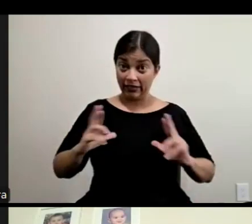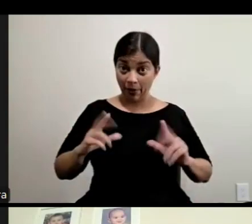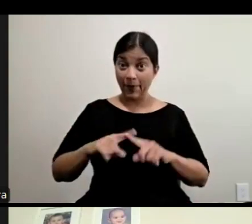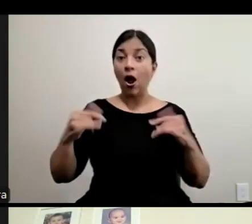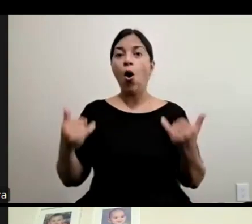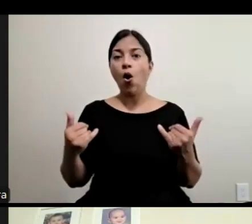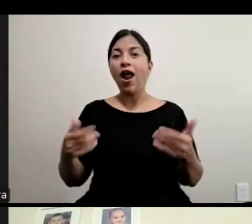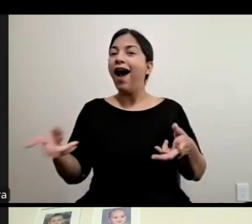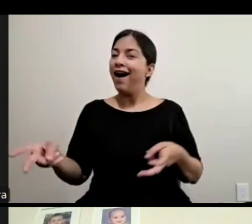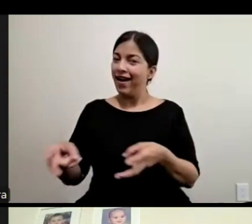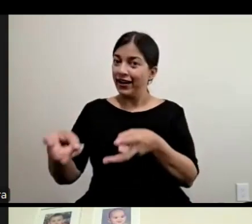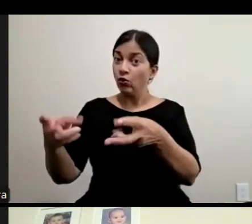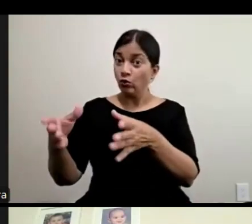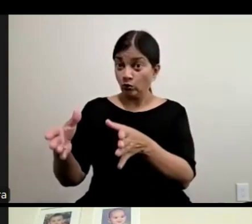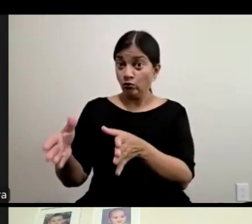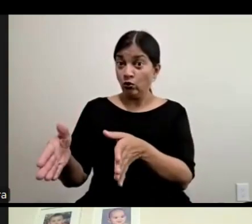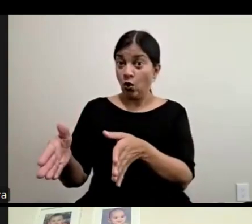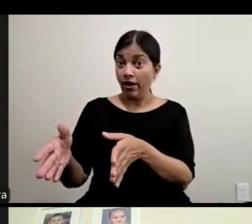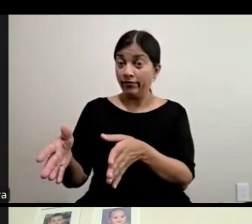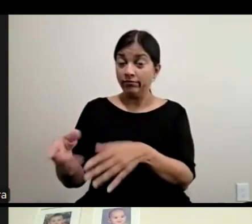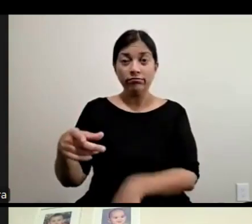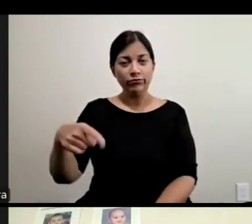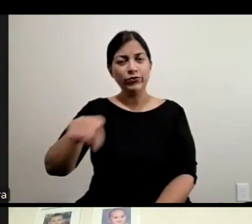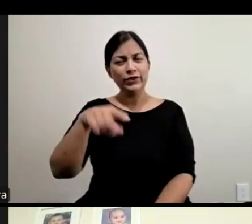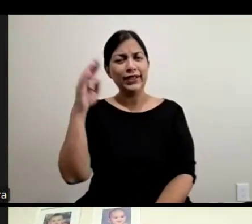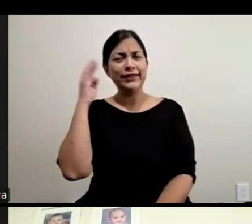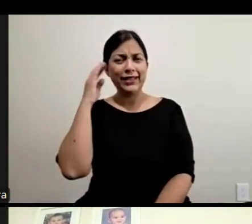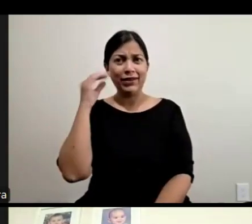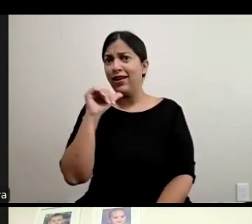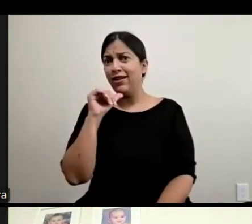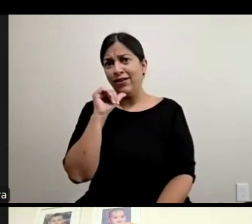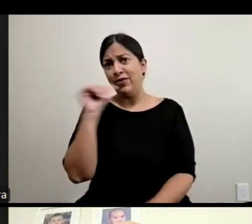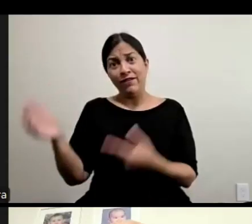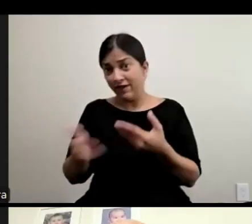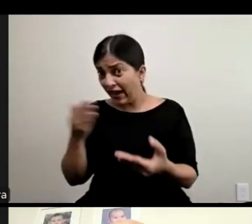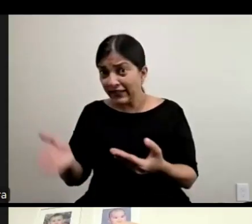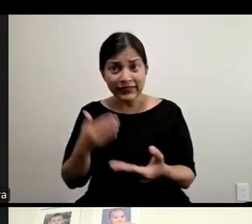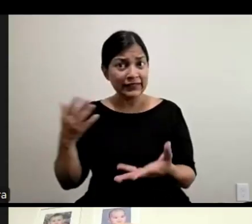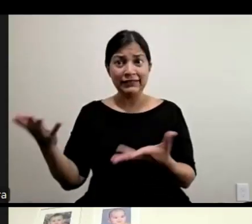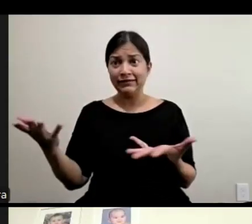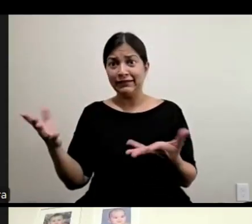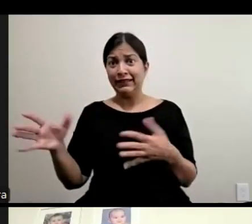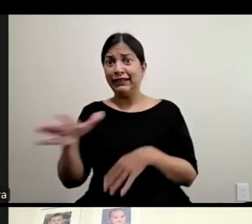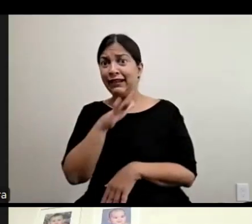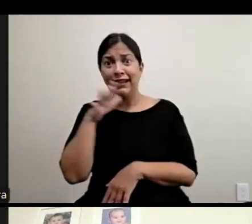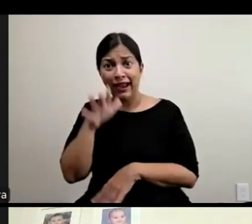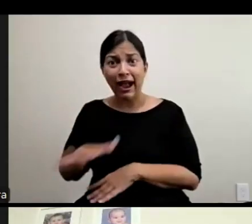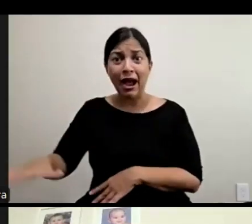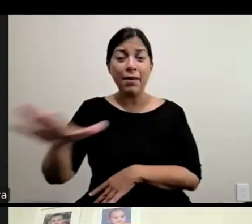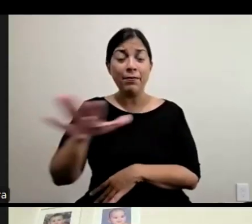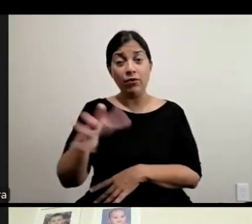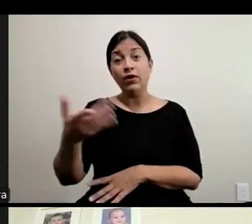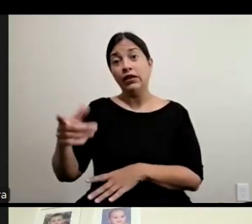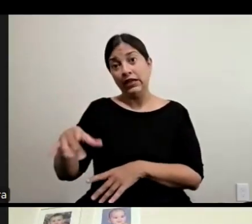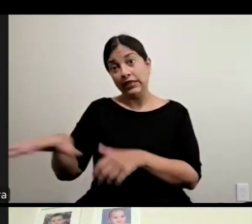sido fácil para ella, porque ustedes saben que todo lo que es agricultura, campo, finca, eso es dominado por hombres. Pero